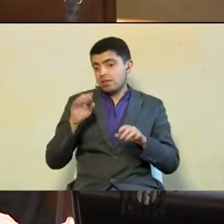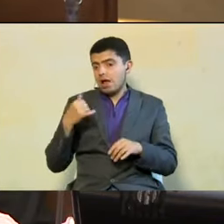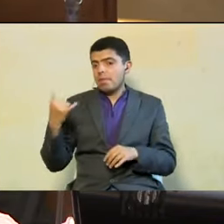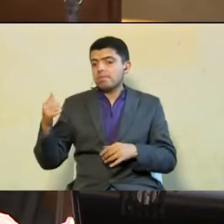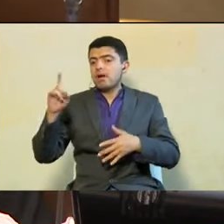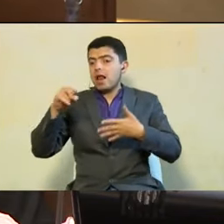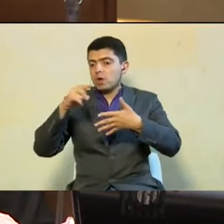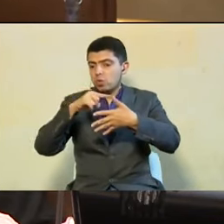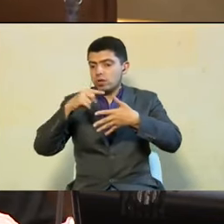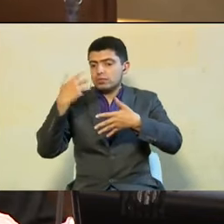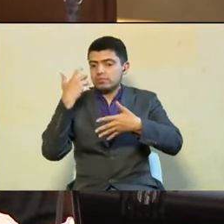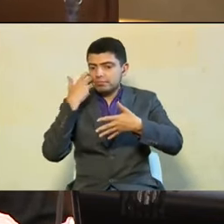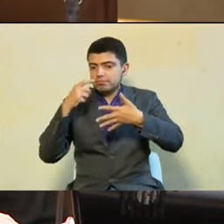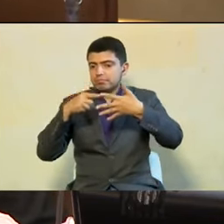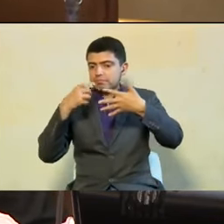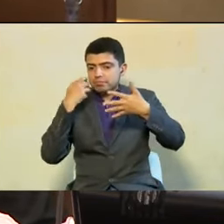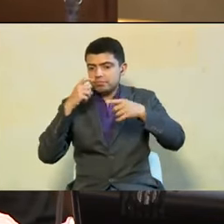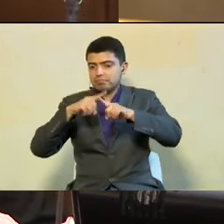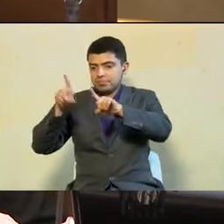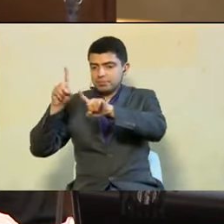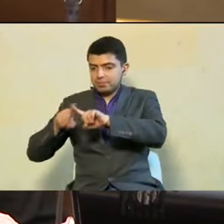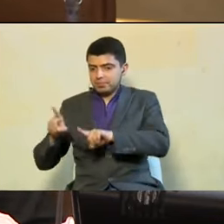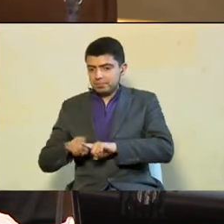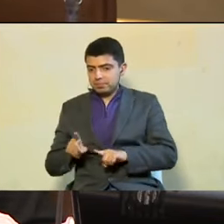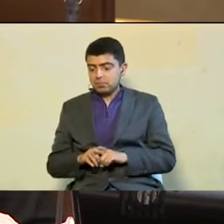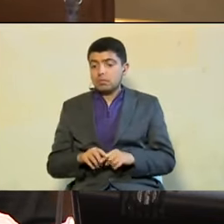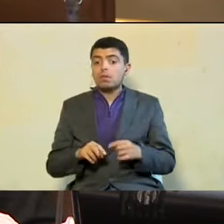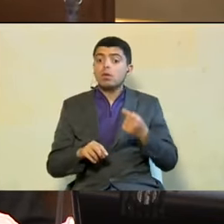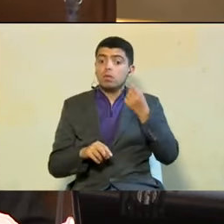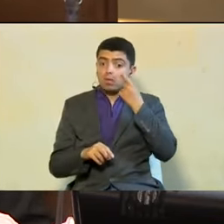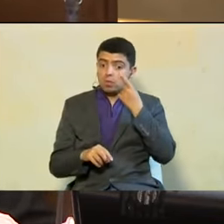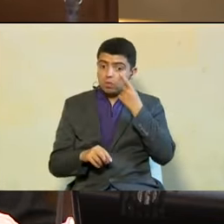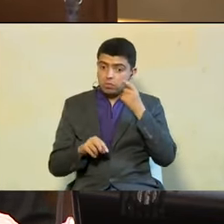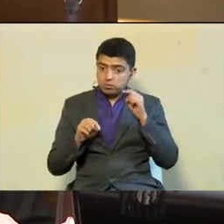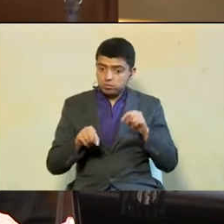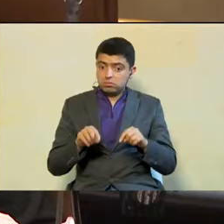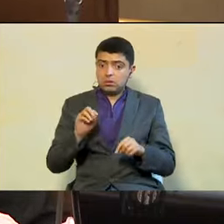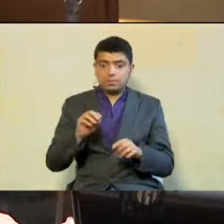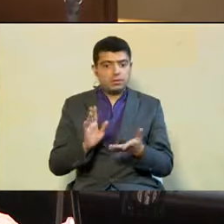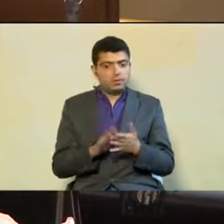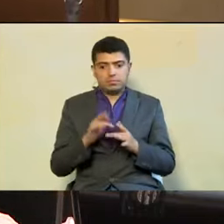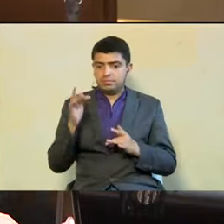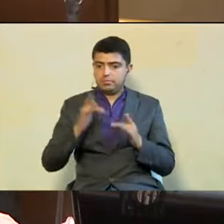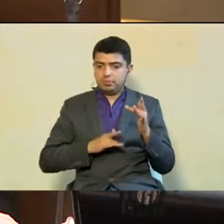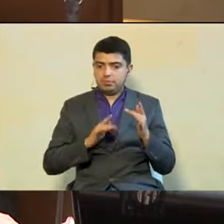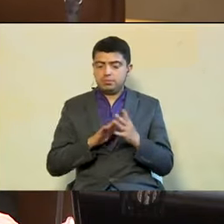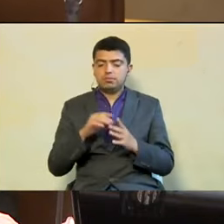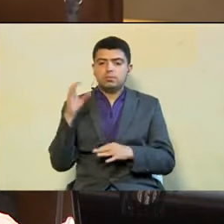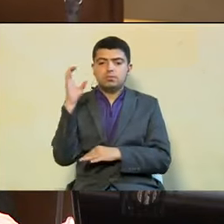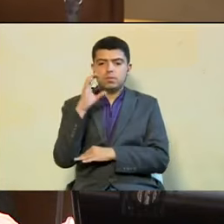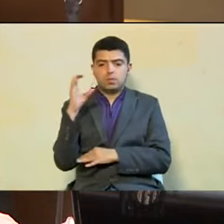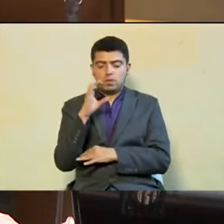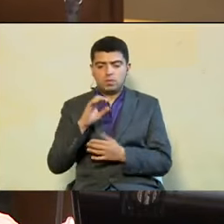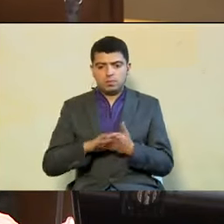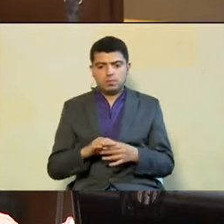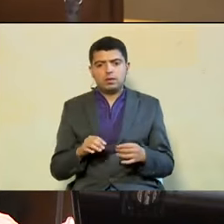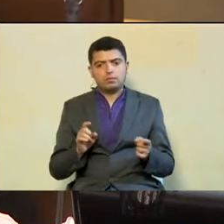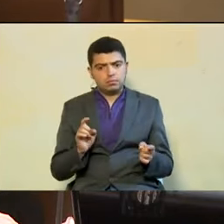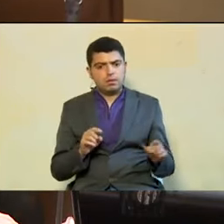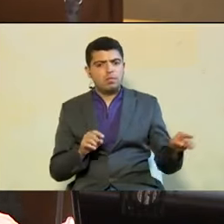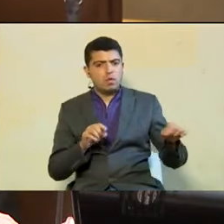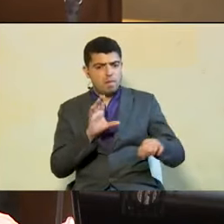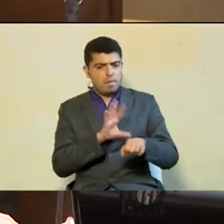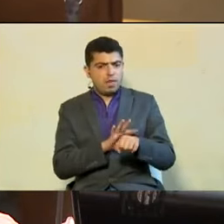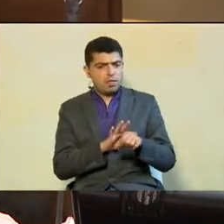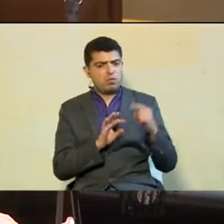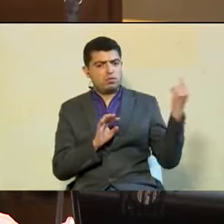ciertos pacientes no tiene ningún sentido que en Colombia sigamos insistiendo que es posible que un